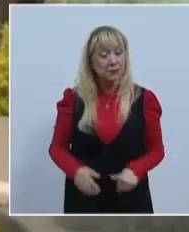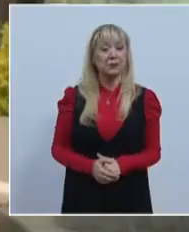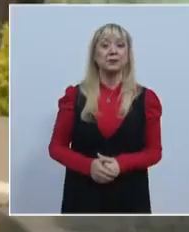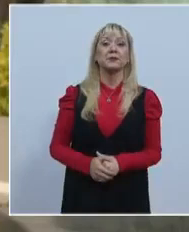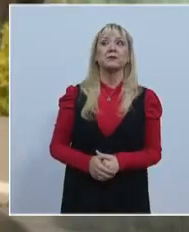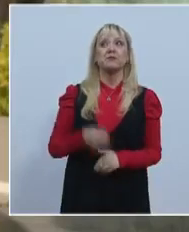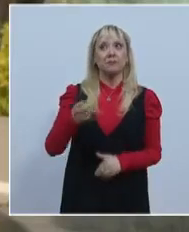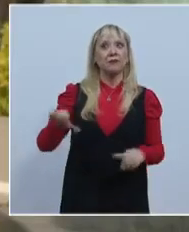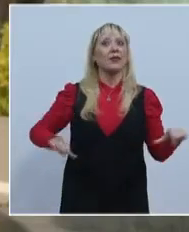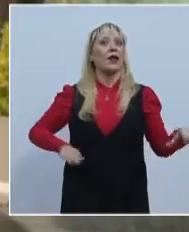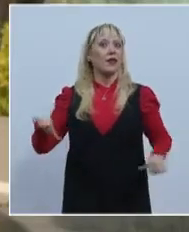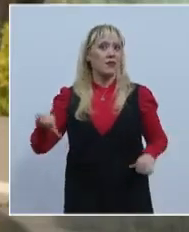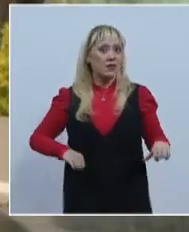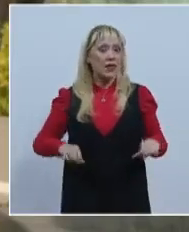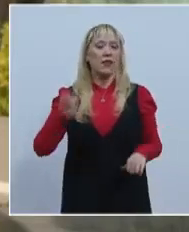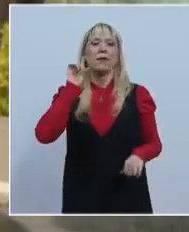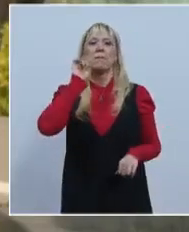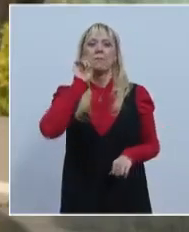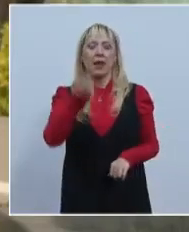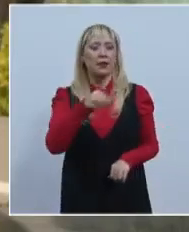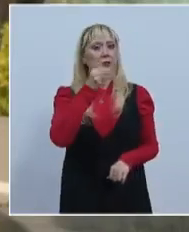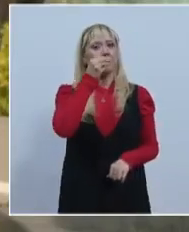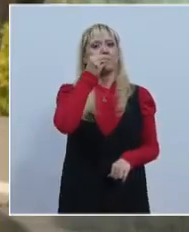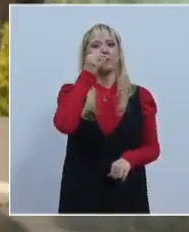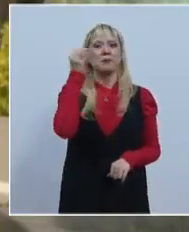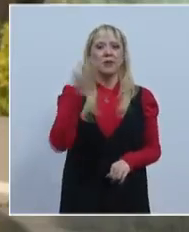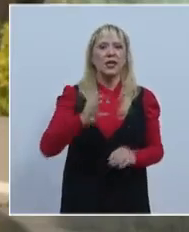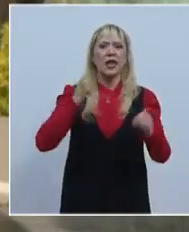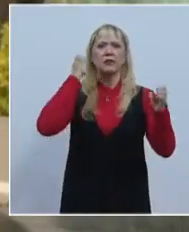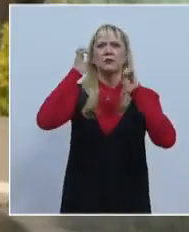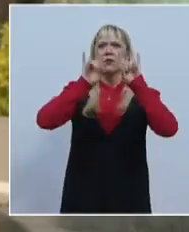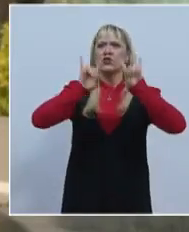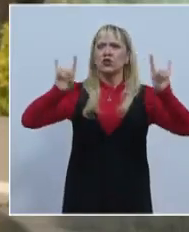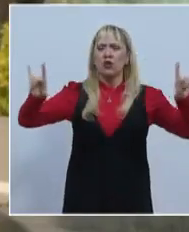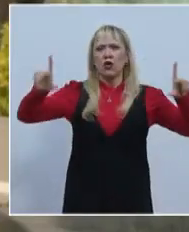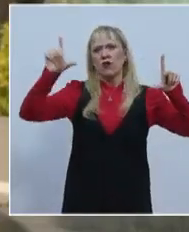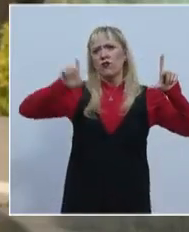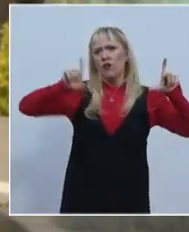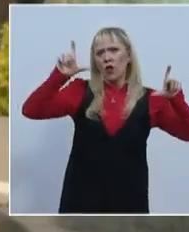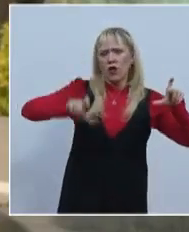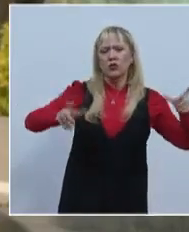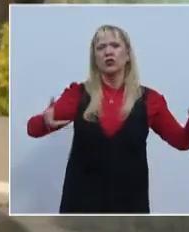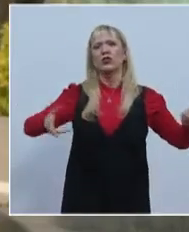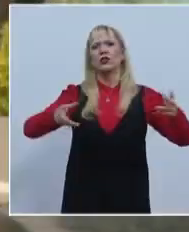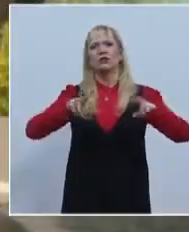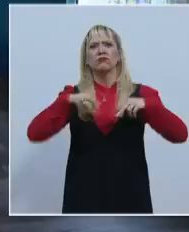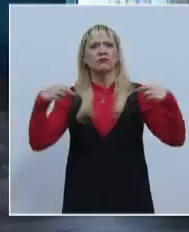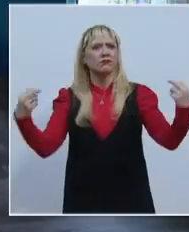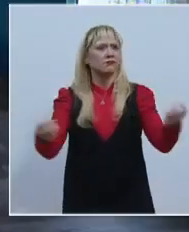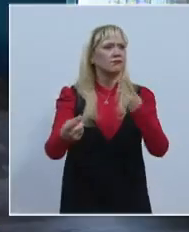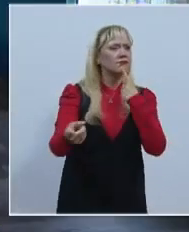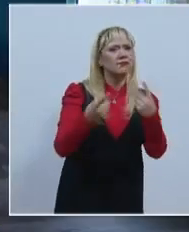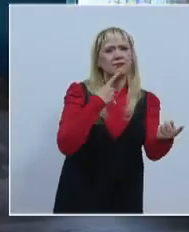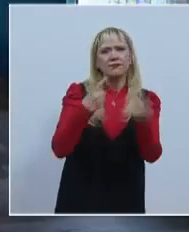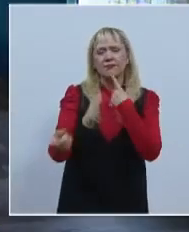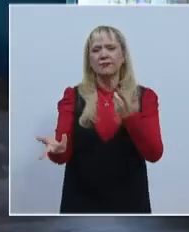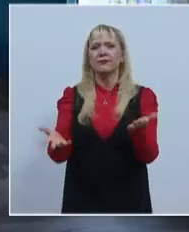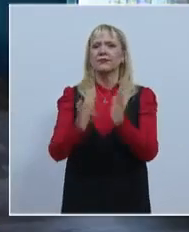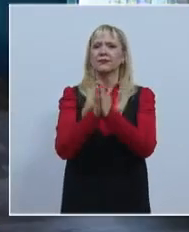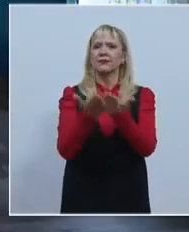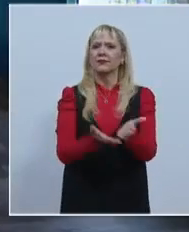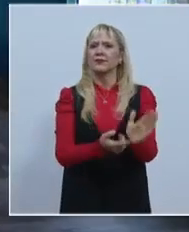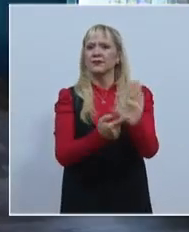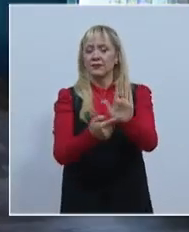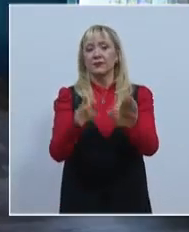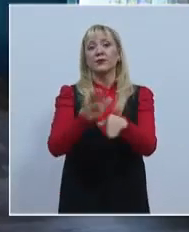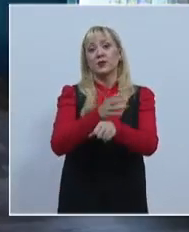va a tener actividades el día de mañana muy interesantes, exposiciones fotográficas, mesas de diálogo, así como presentaciones editoriales, por lo que